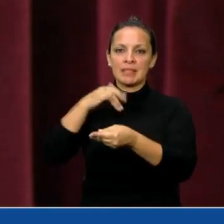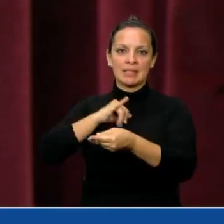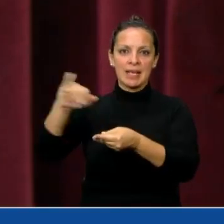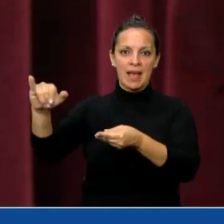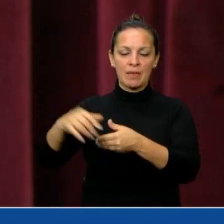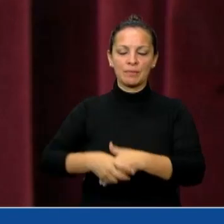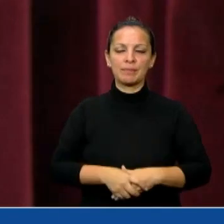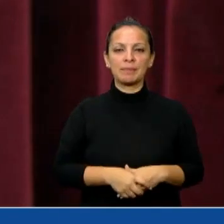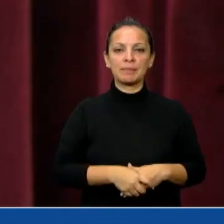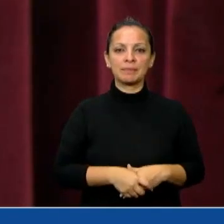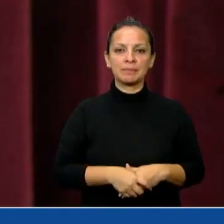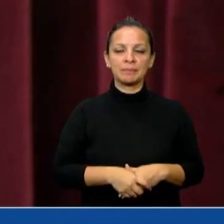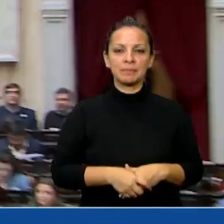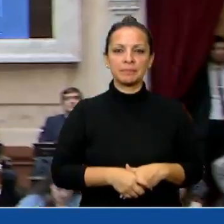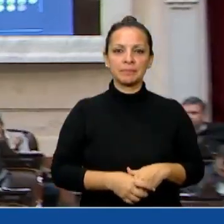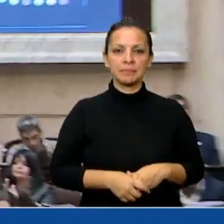Senado.